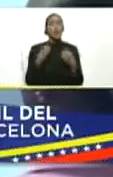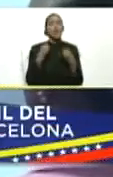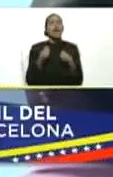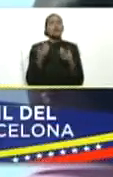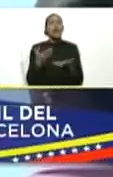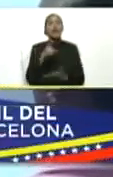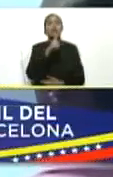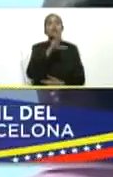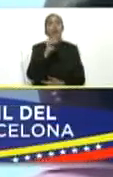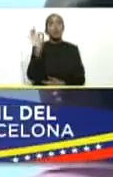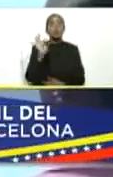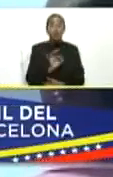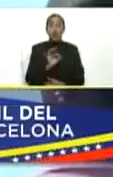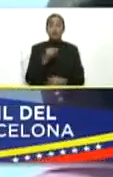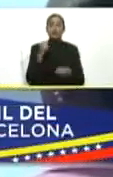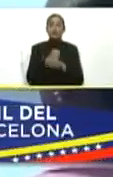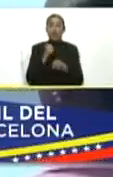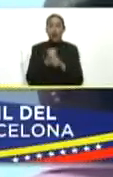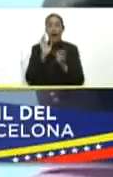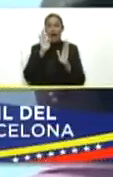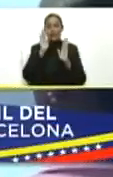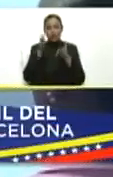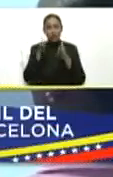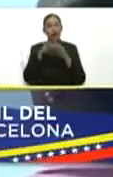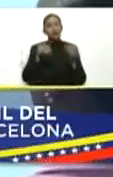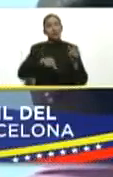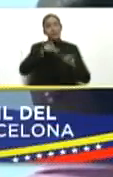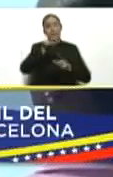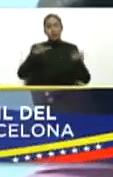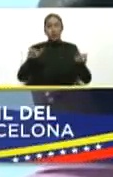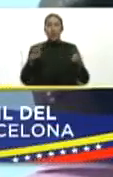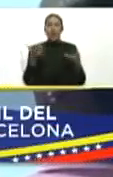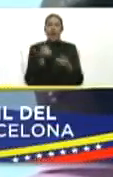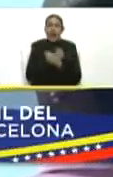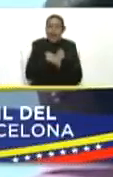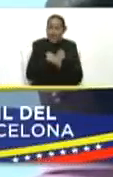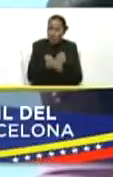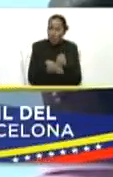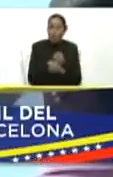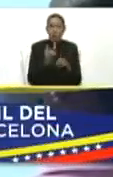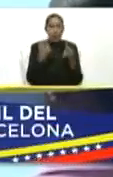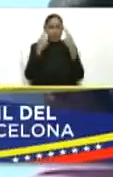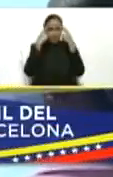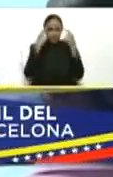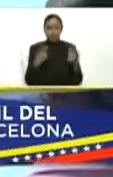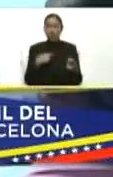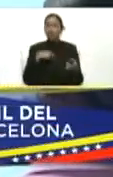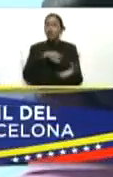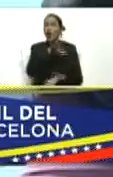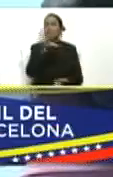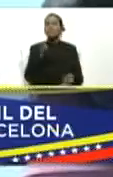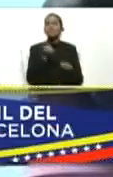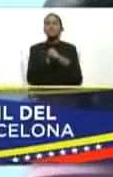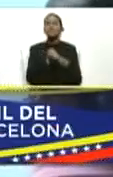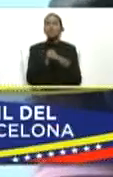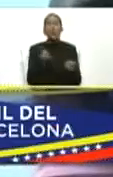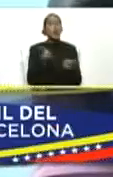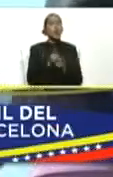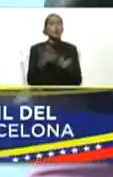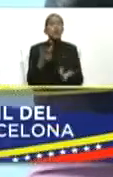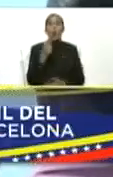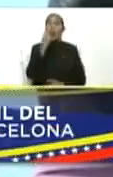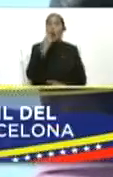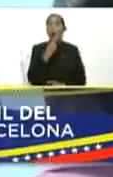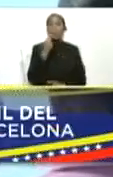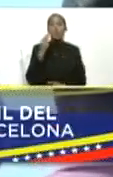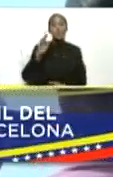su vocación y el amor, el profesionalismo. Yo resumiría, doctora, el compromiso.